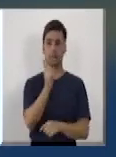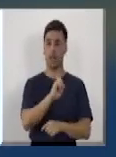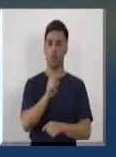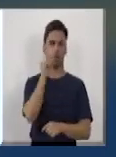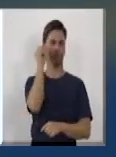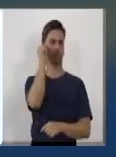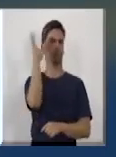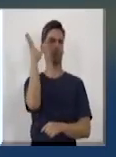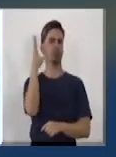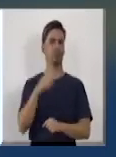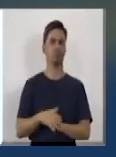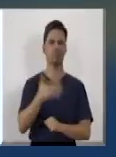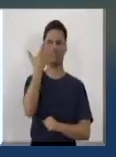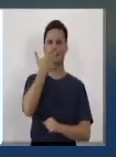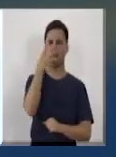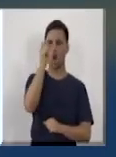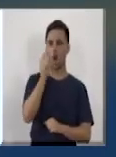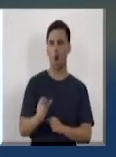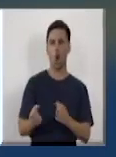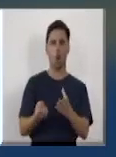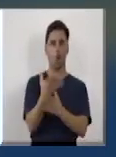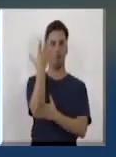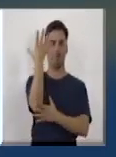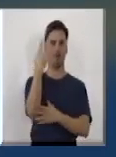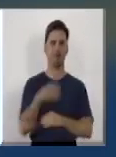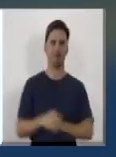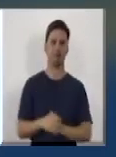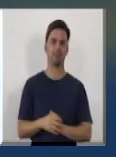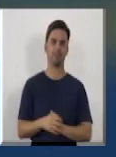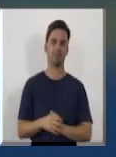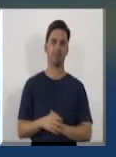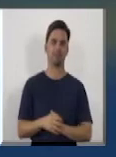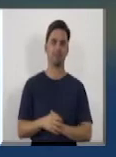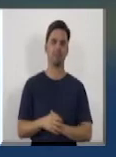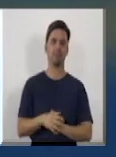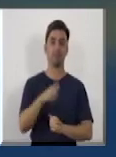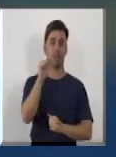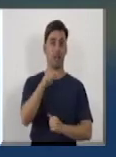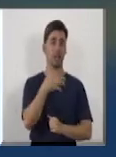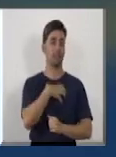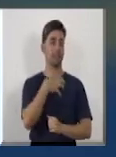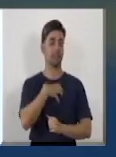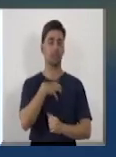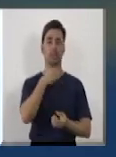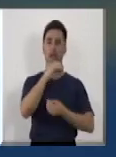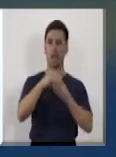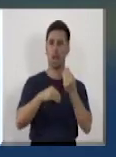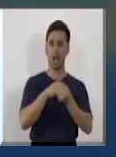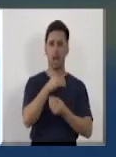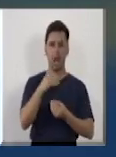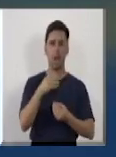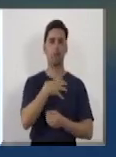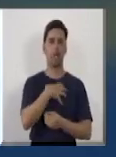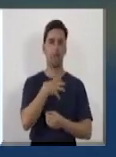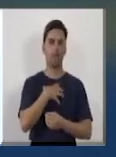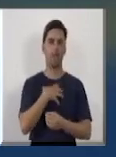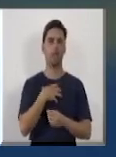ser humano. En tales sistemas tienen lugar cambios, se transforma y transmite la energía.